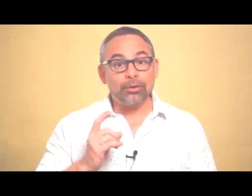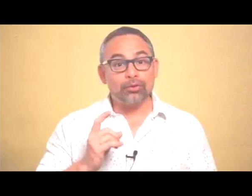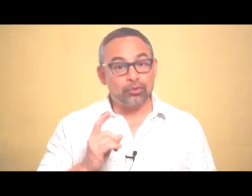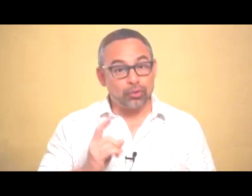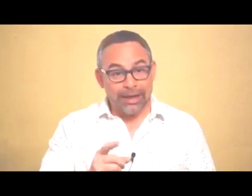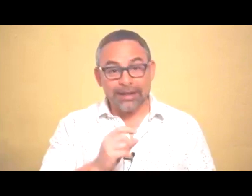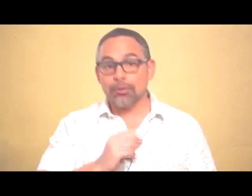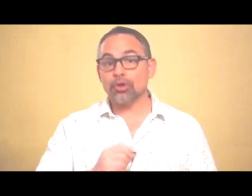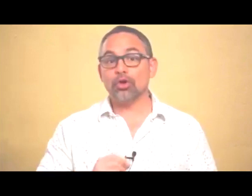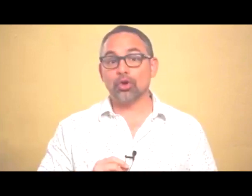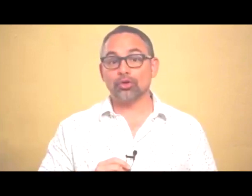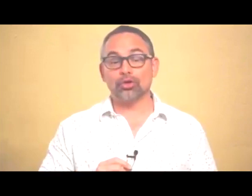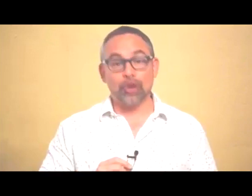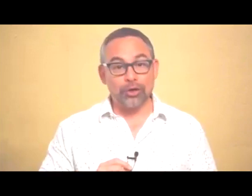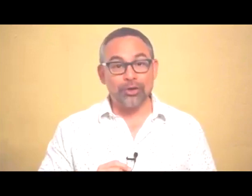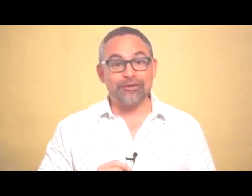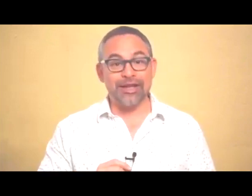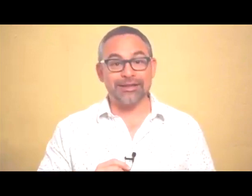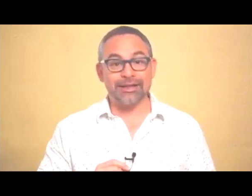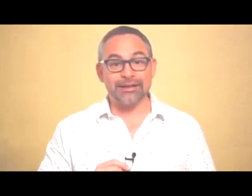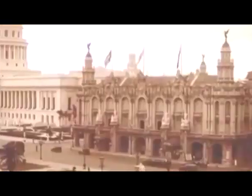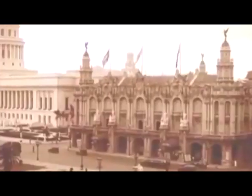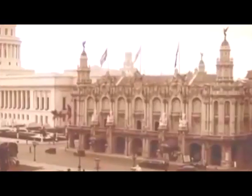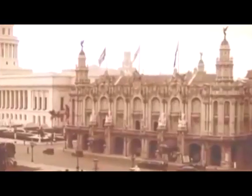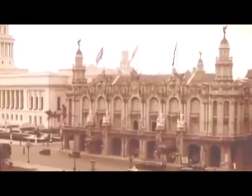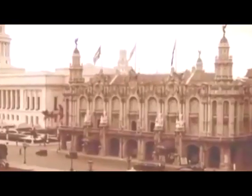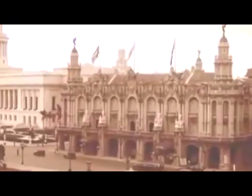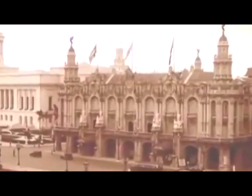Pero su gran amor lo conoció en una fiesta.